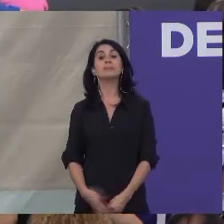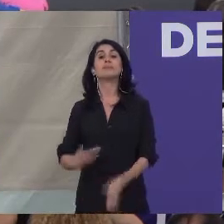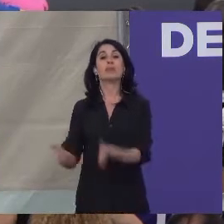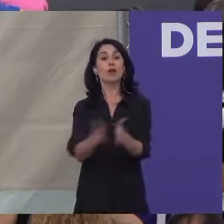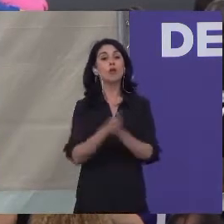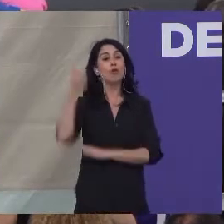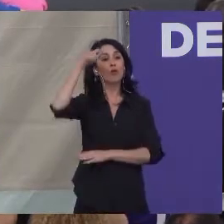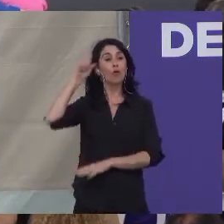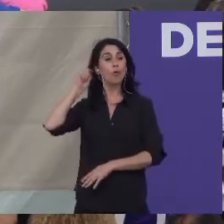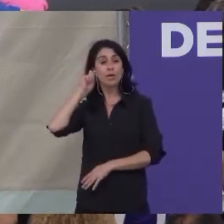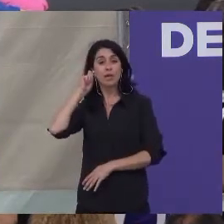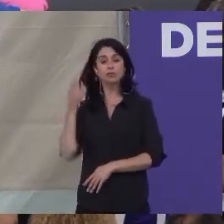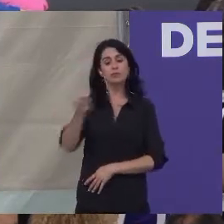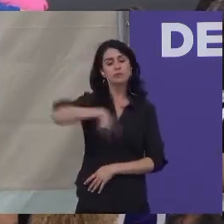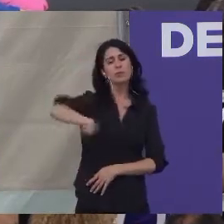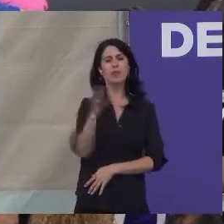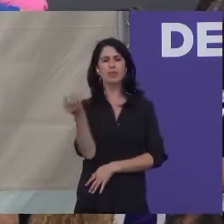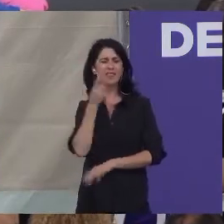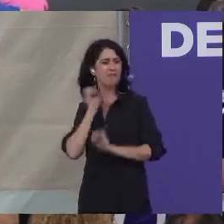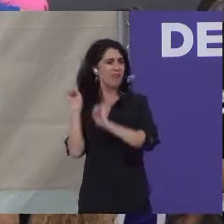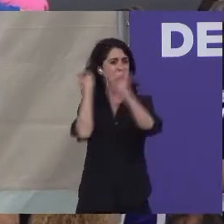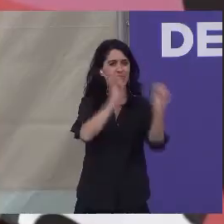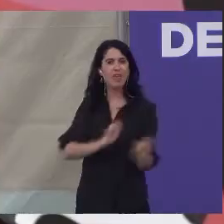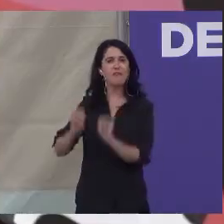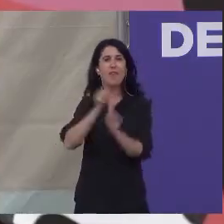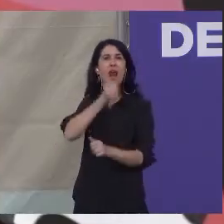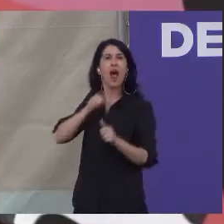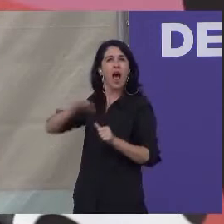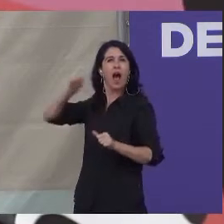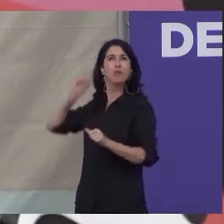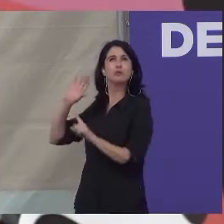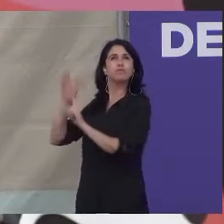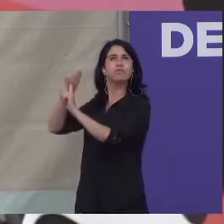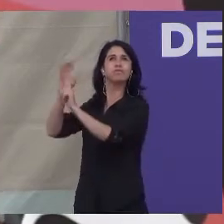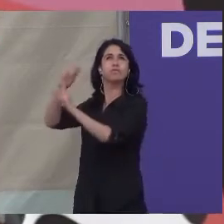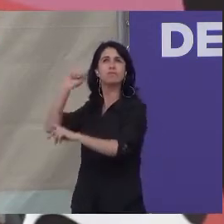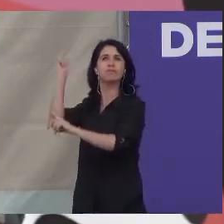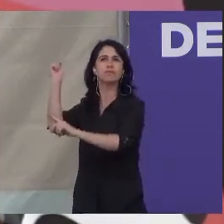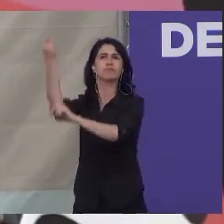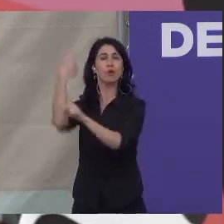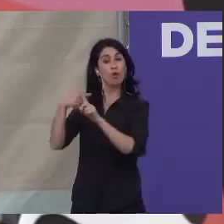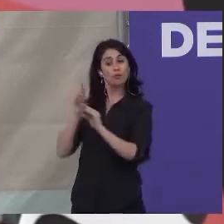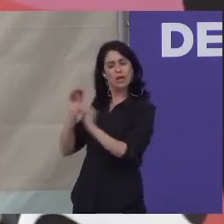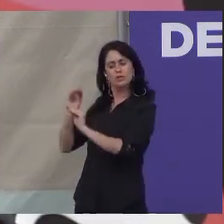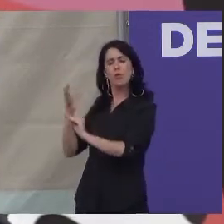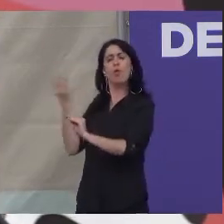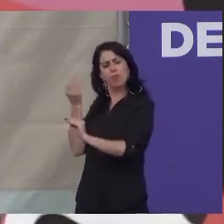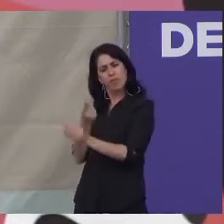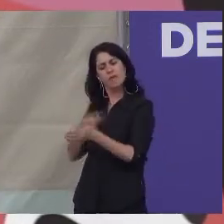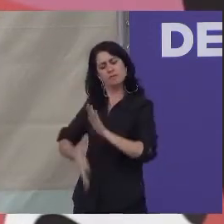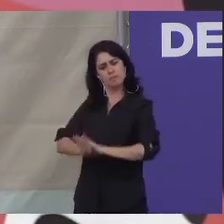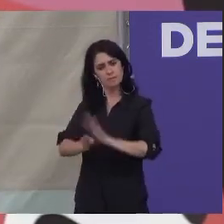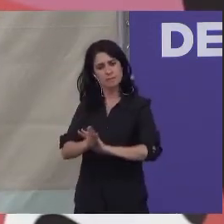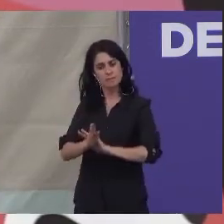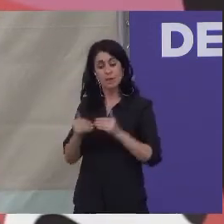Compañeros y compañeras, defendamos las conquistas de nuestros abuelos en el pasado. Conquistemos los derechos del futuro